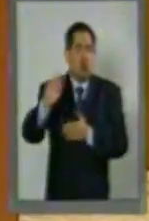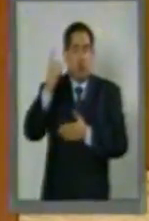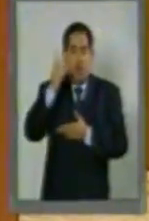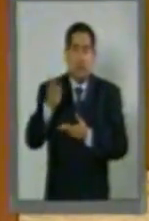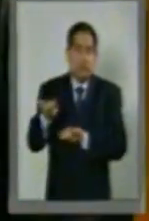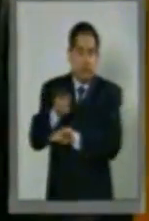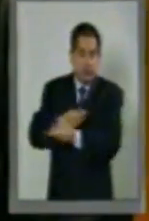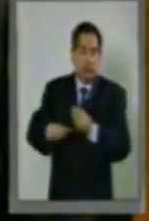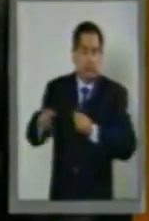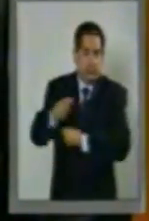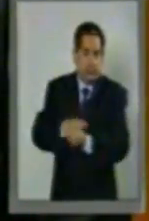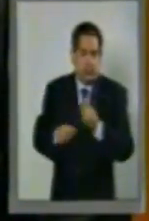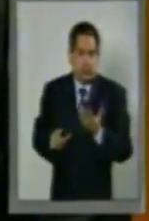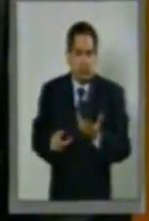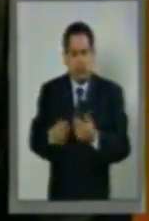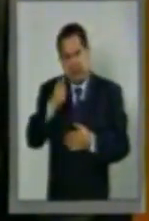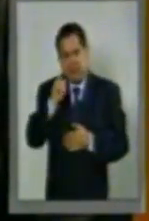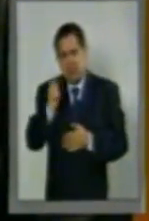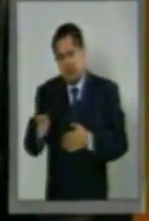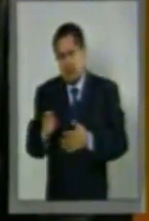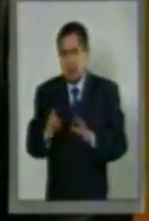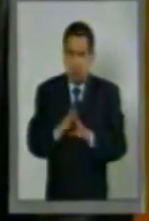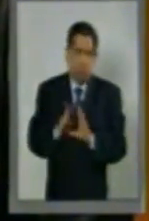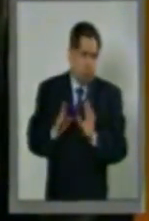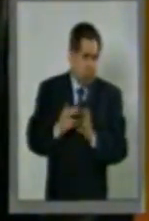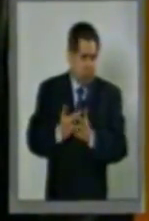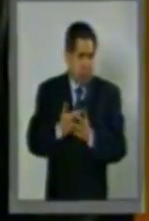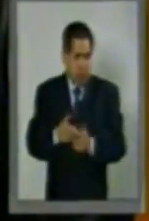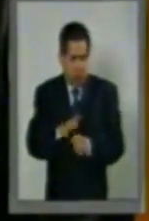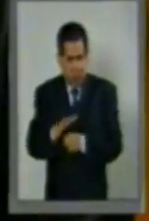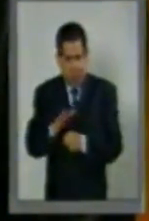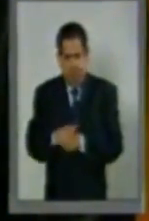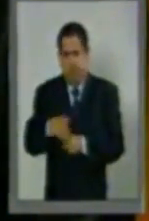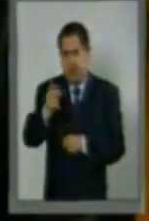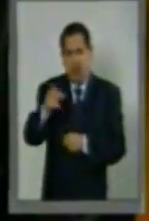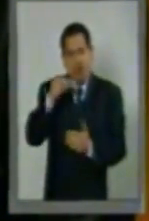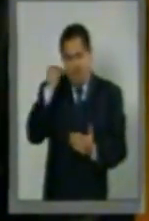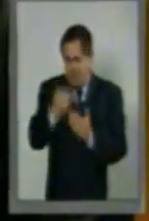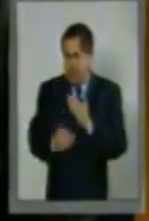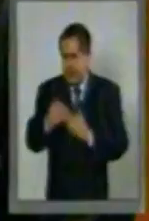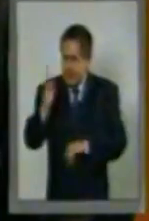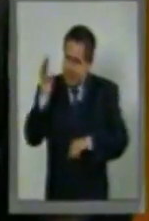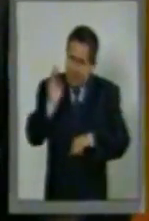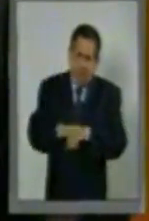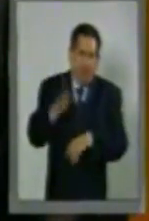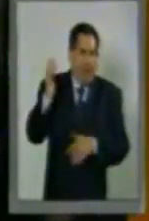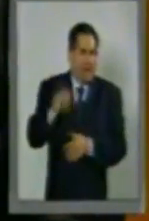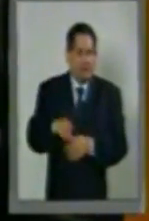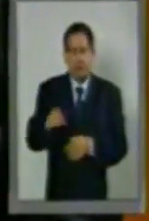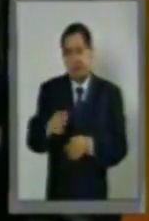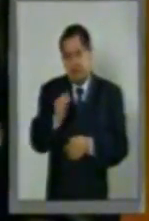dólares. Y aunque es una cifra significativa, aún representa un comercio ínfimo.